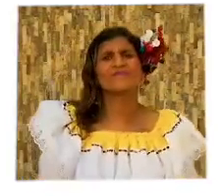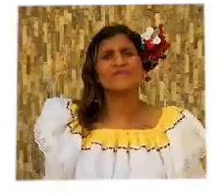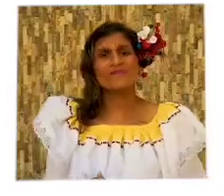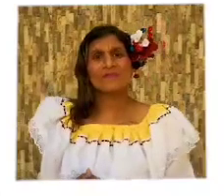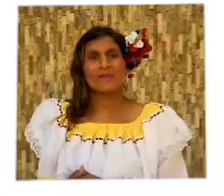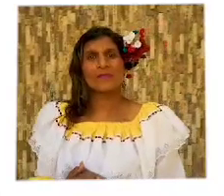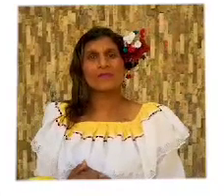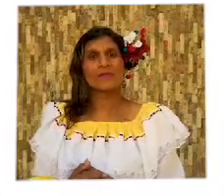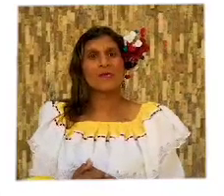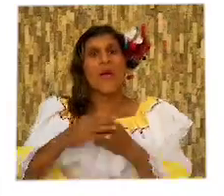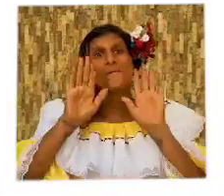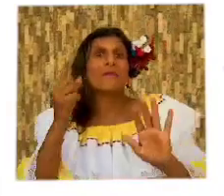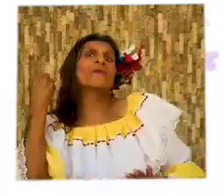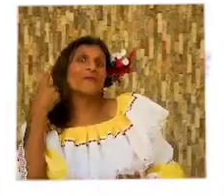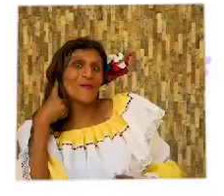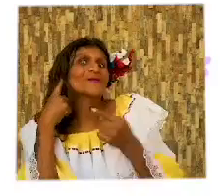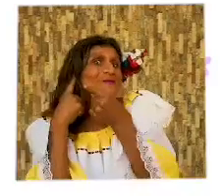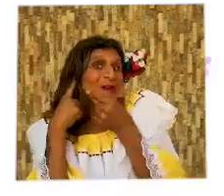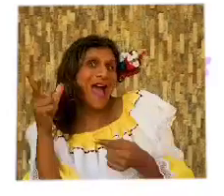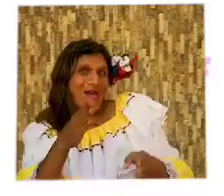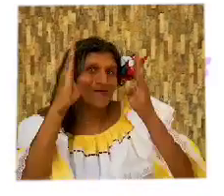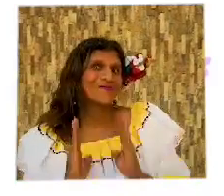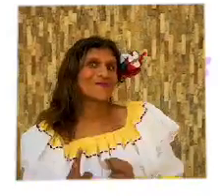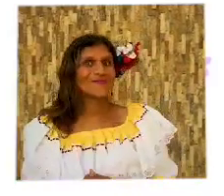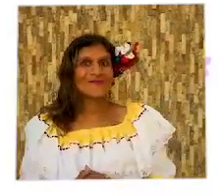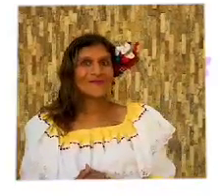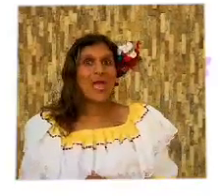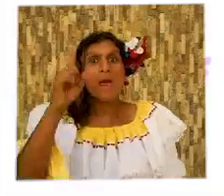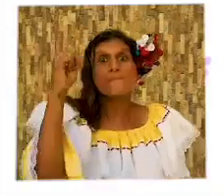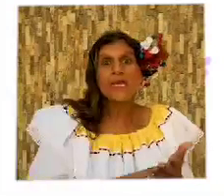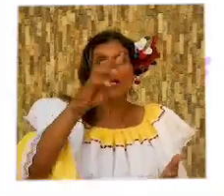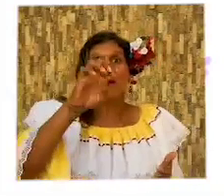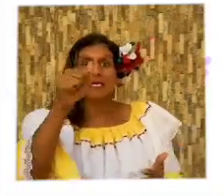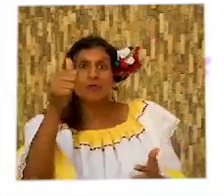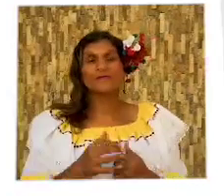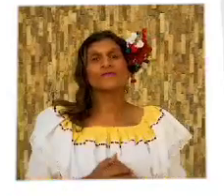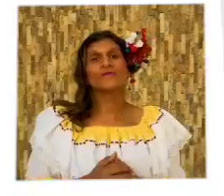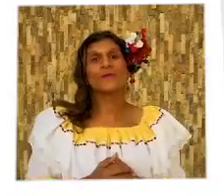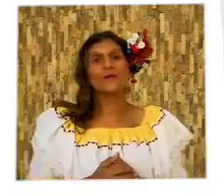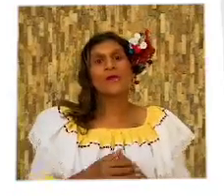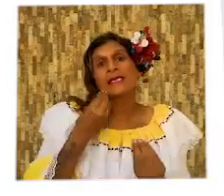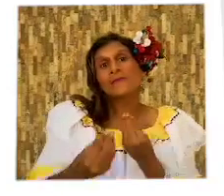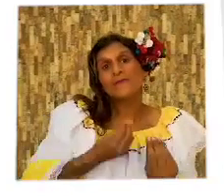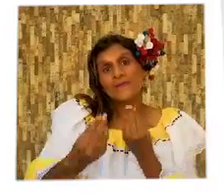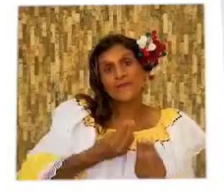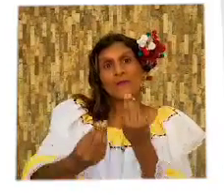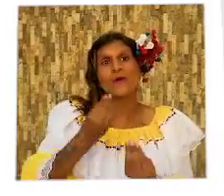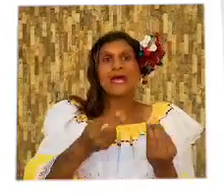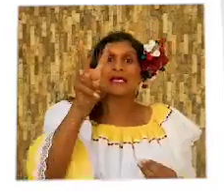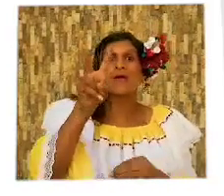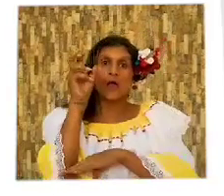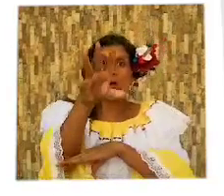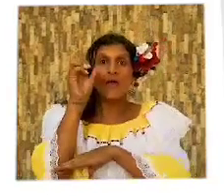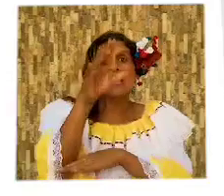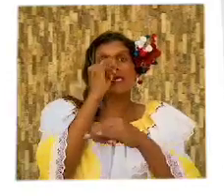mujeres socialistas en Dinamarca, que no es lo mismo que Cundinamarca, muchachas. ¿Para qué? Pues para que las